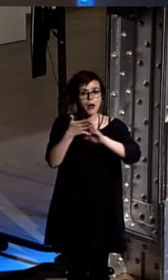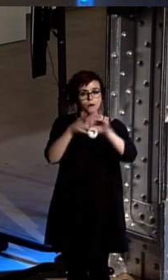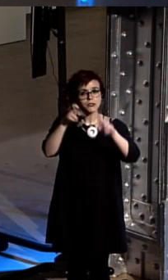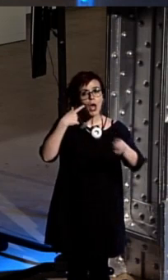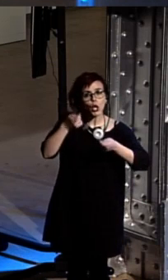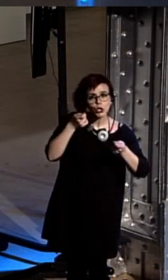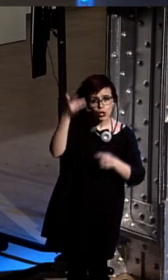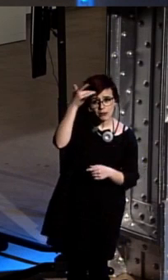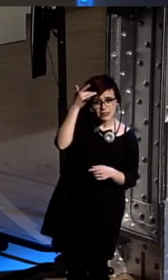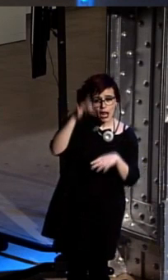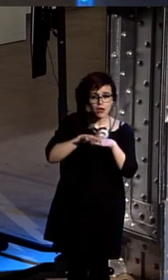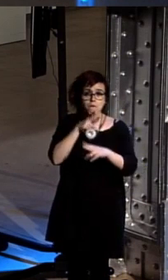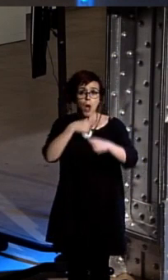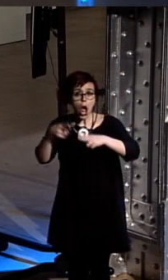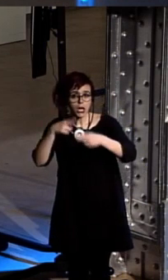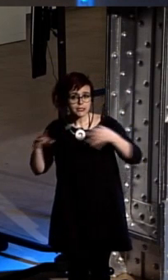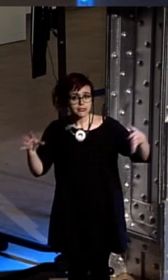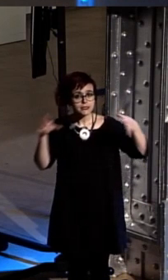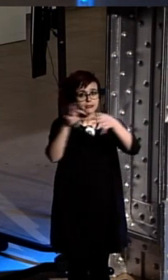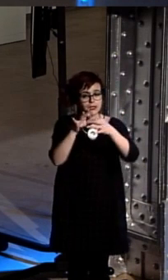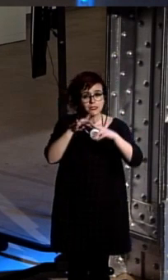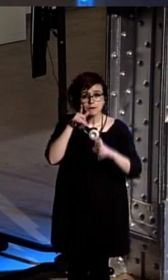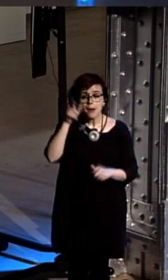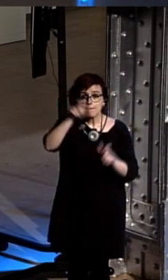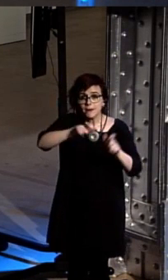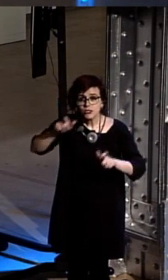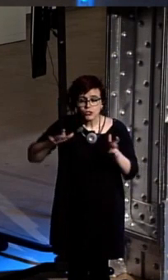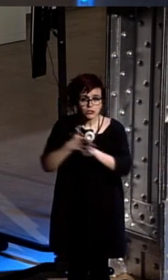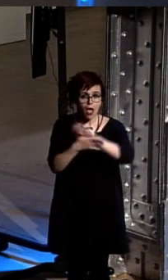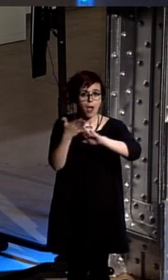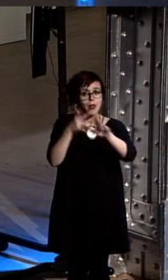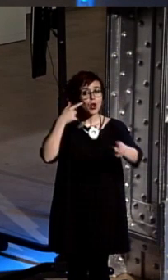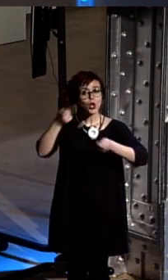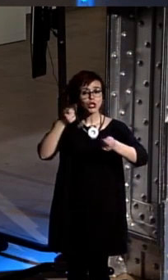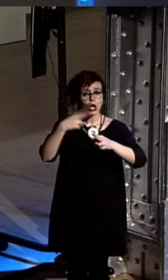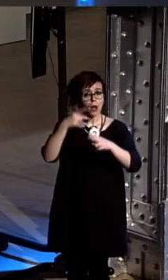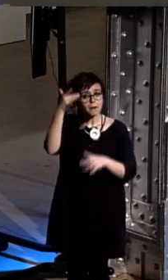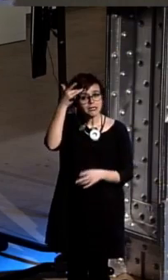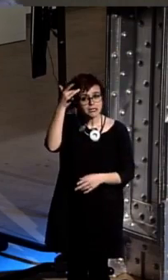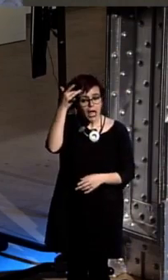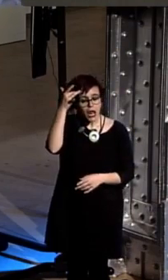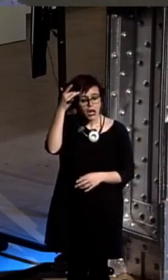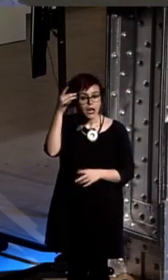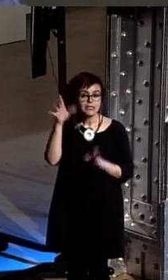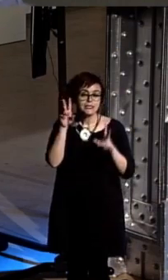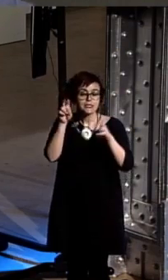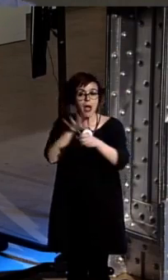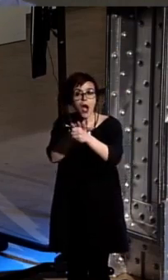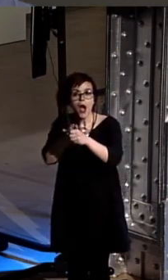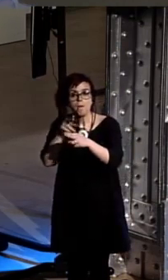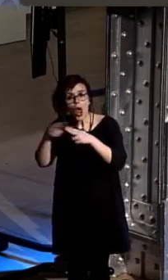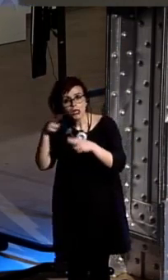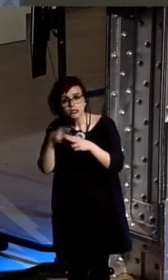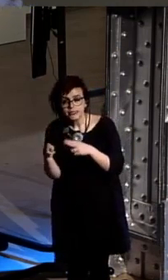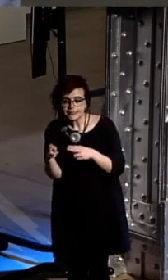política antes. Una de las razones por las cuales es muy difícil conseguir que la gente hable del control mental en la política es porque en cuanto